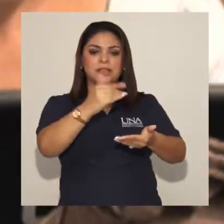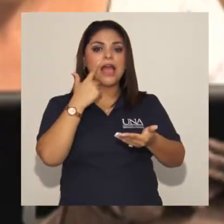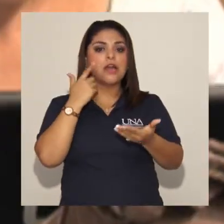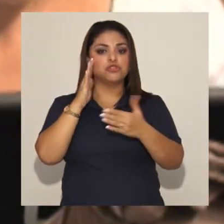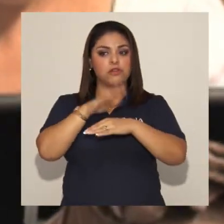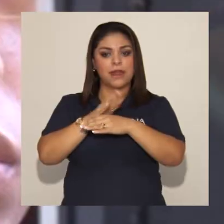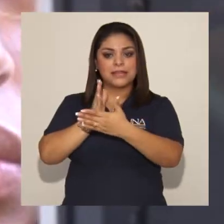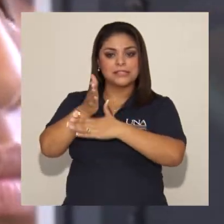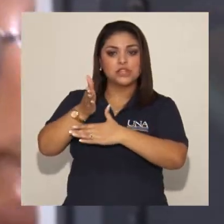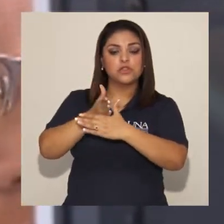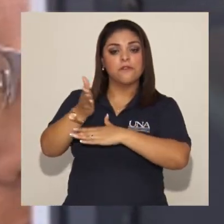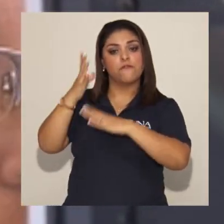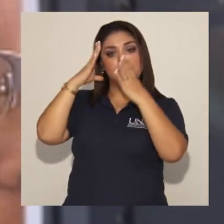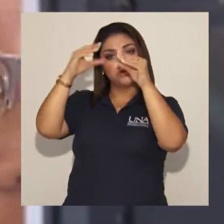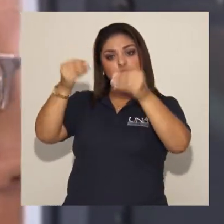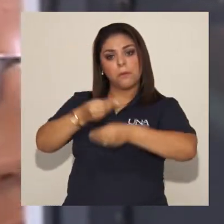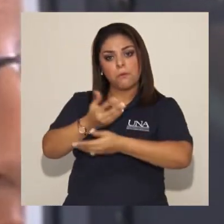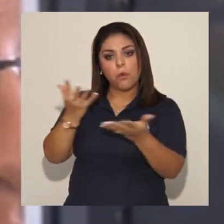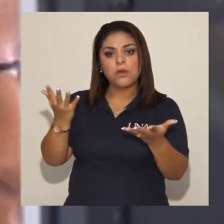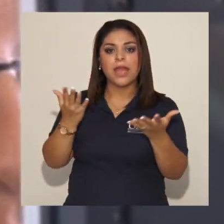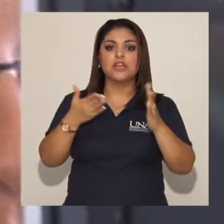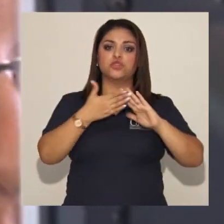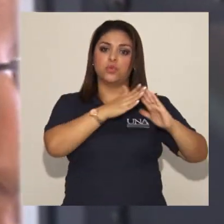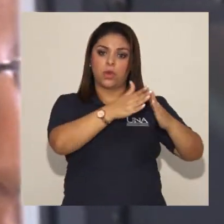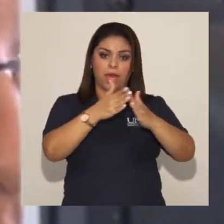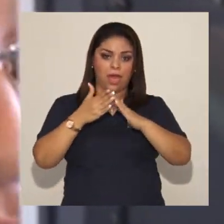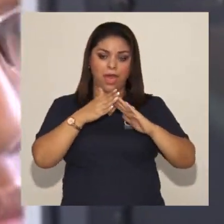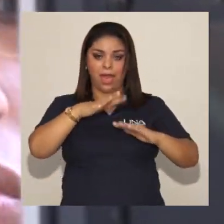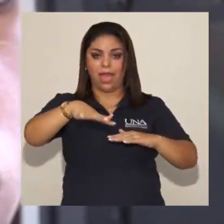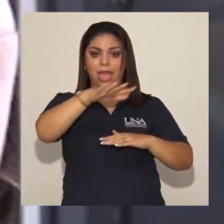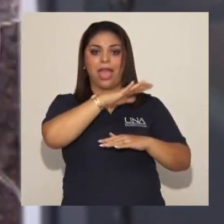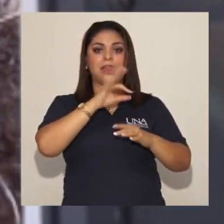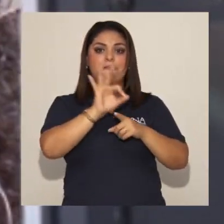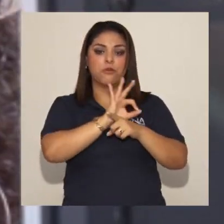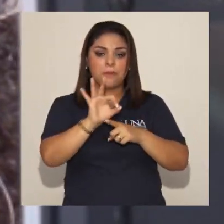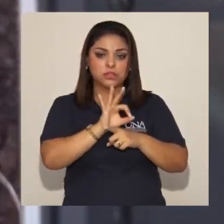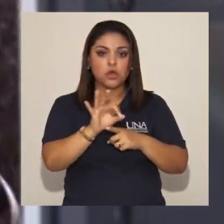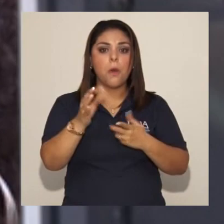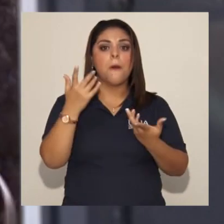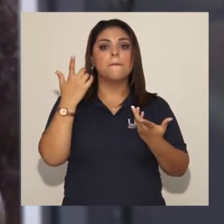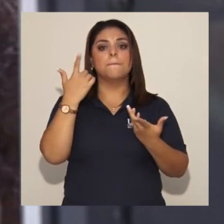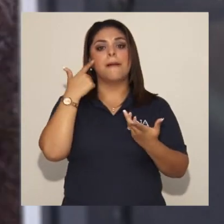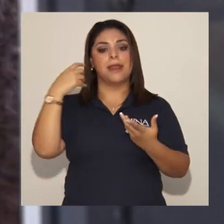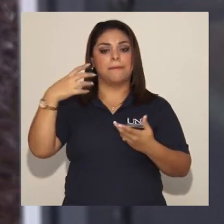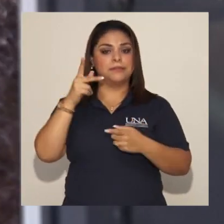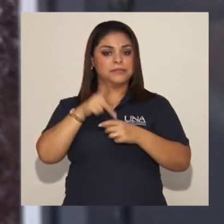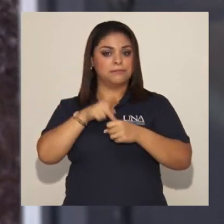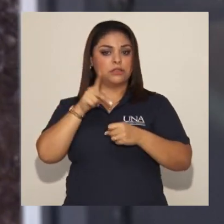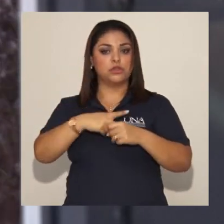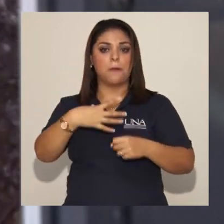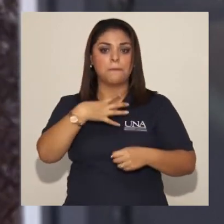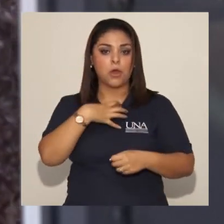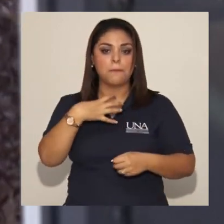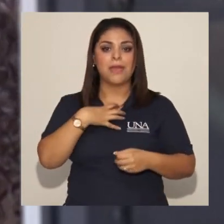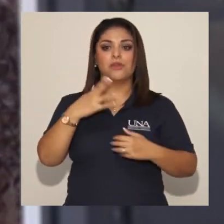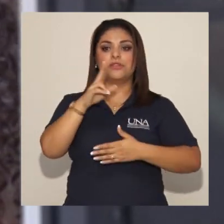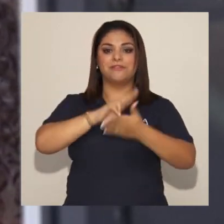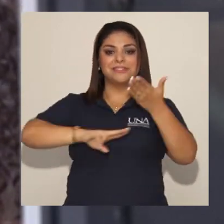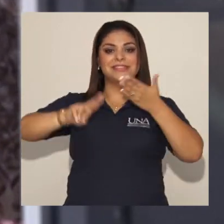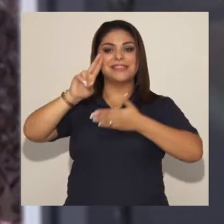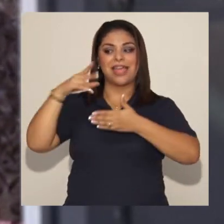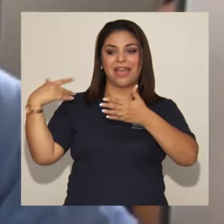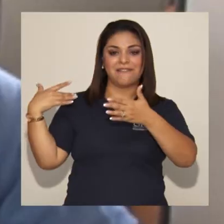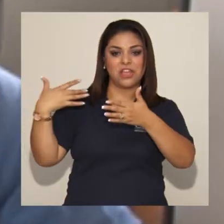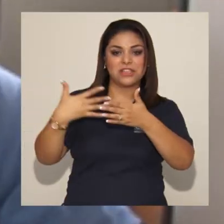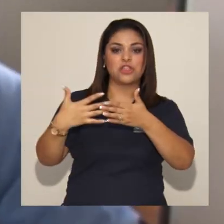pública la participación ciudadana como ejes primordiales para para la participación propia de lo que la universidad ha